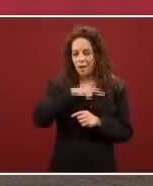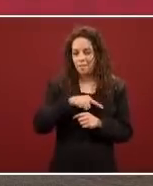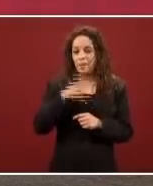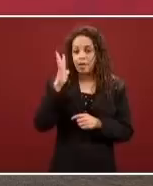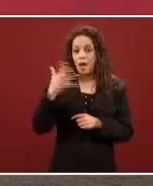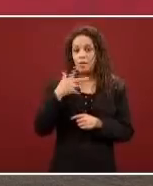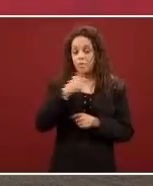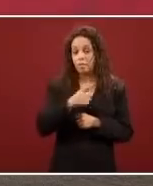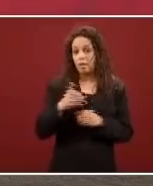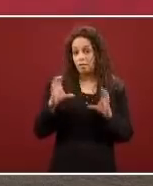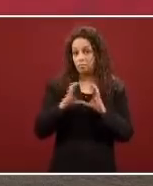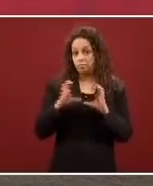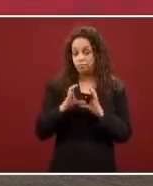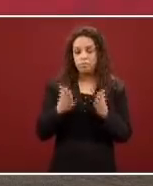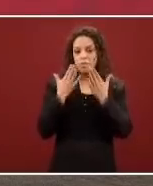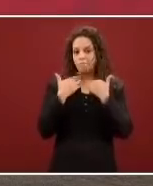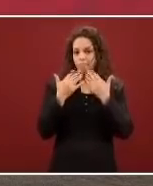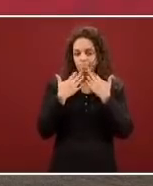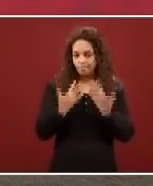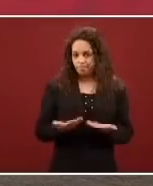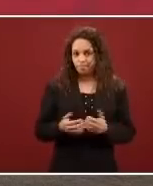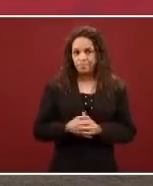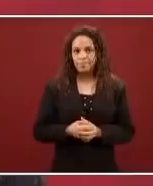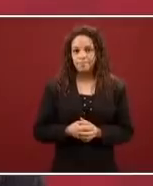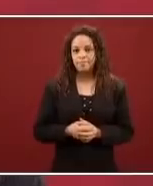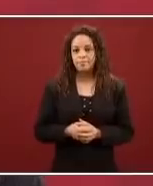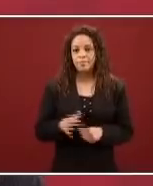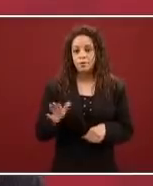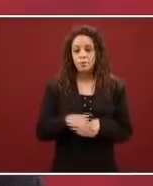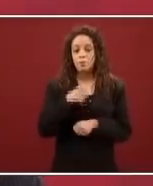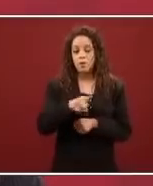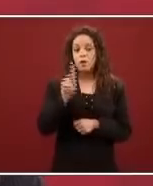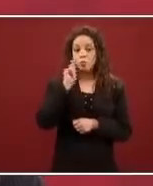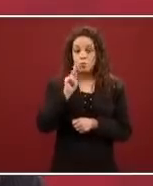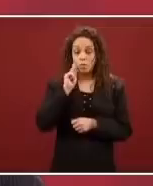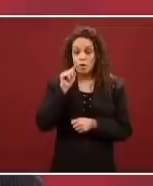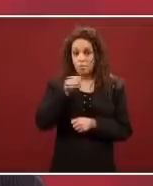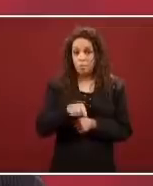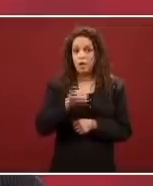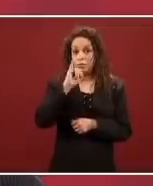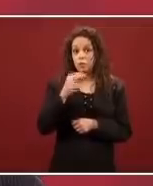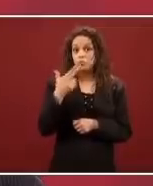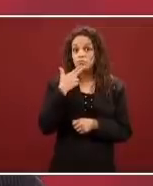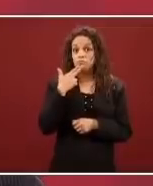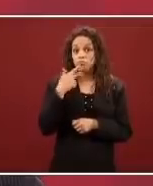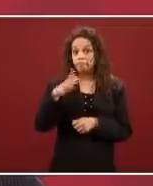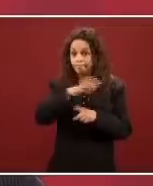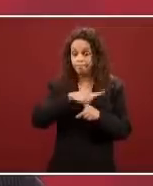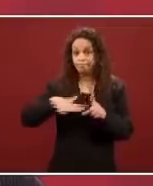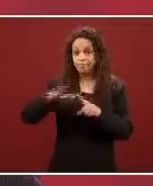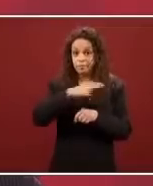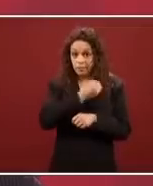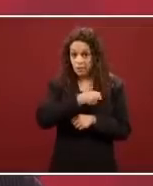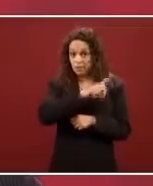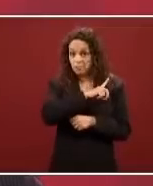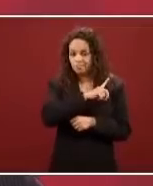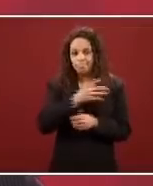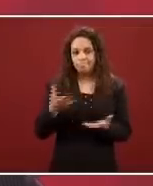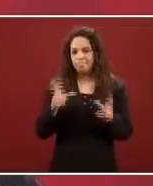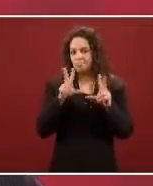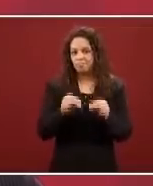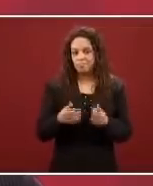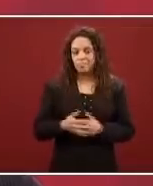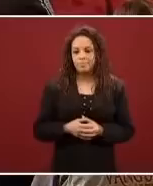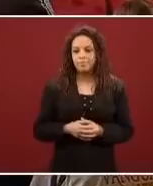tal. Precisamente porque, uno, no son pruebas que se utilizarían en el campo de la salud pública. En el campo de la salud pública